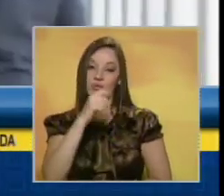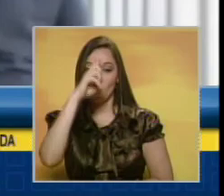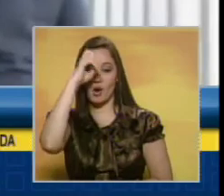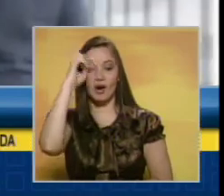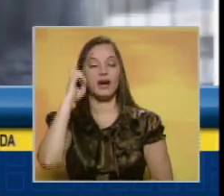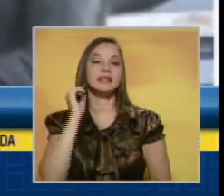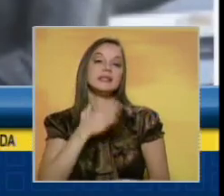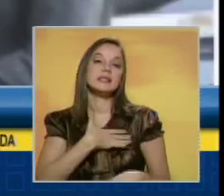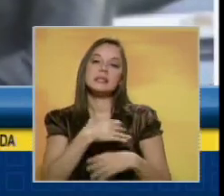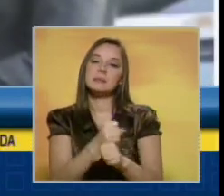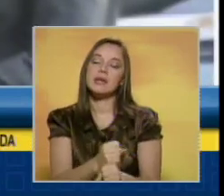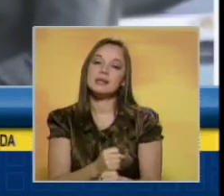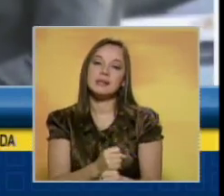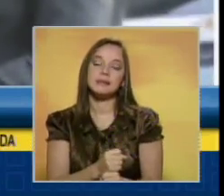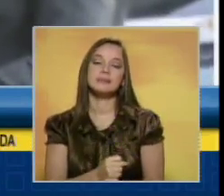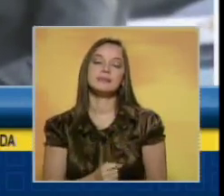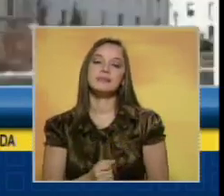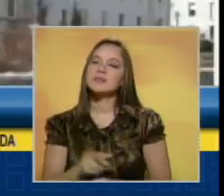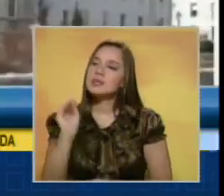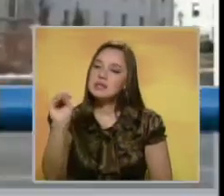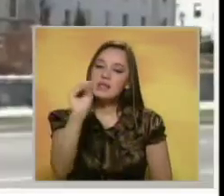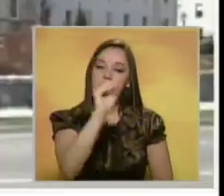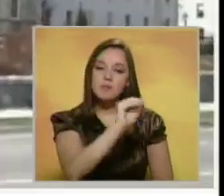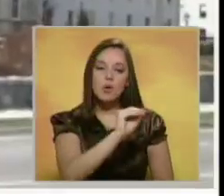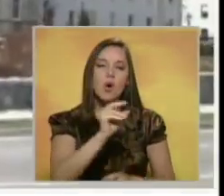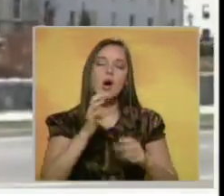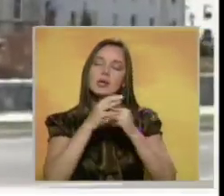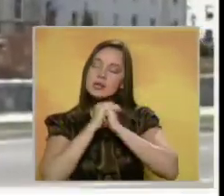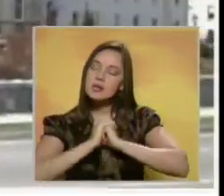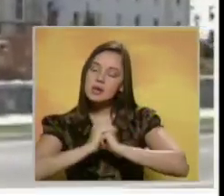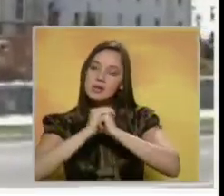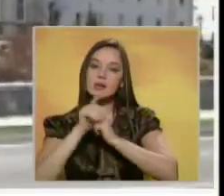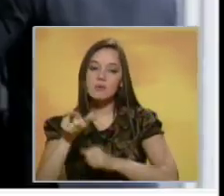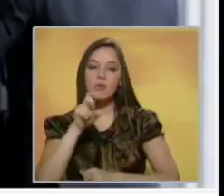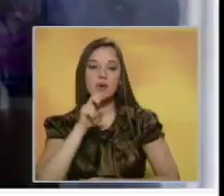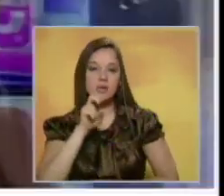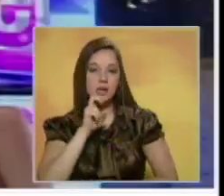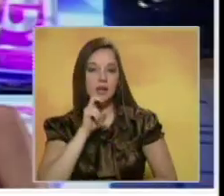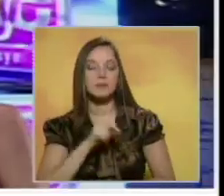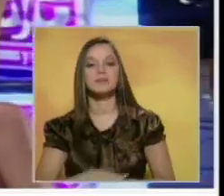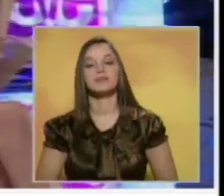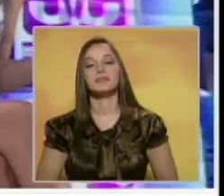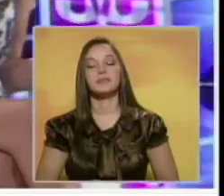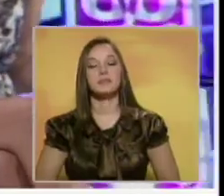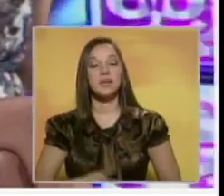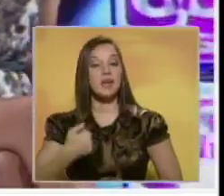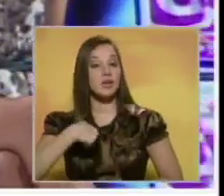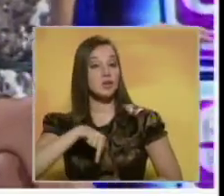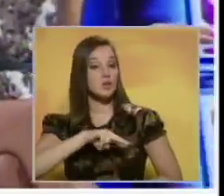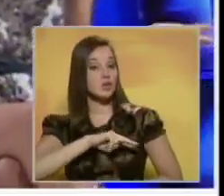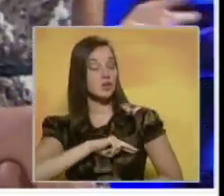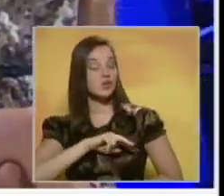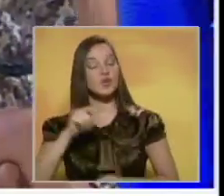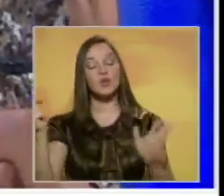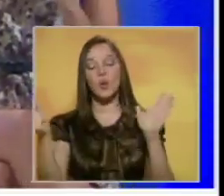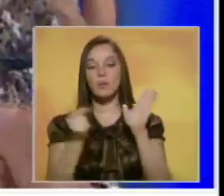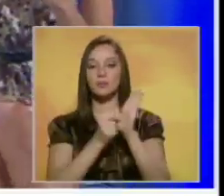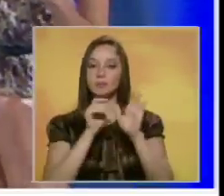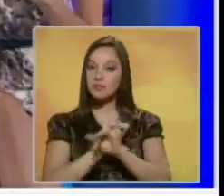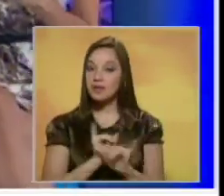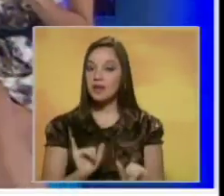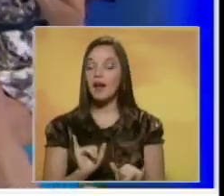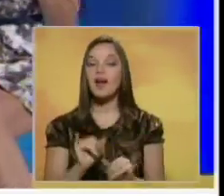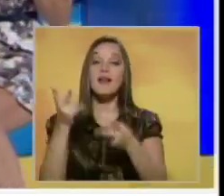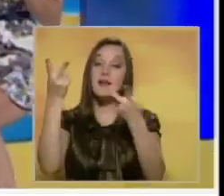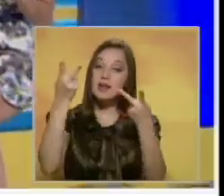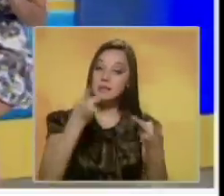Cissy, quien hizo un llamado a que sigan rezando por su nieta. Y nosotros de esta manera llegamos una vez más al final. Invitaciones para que